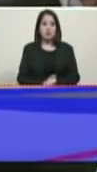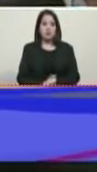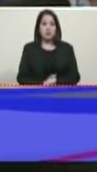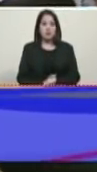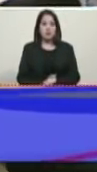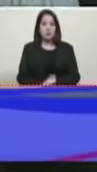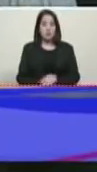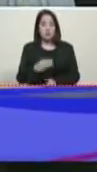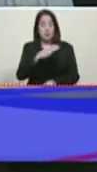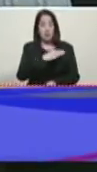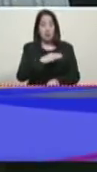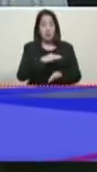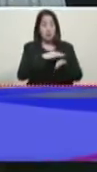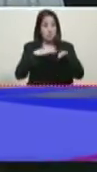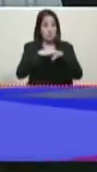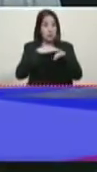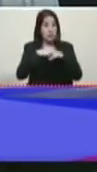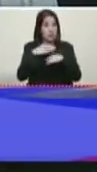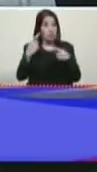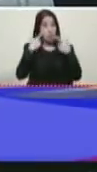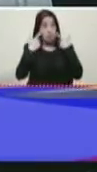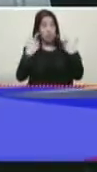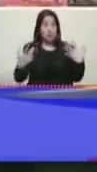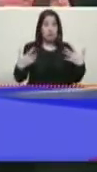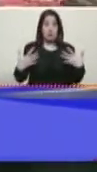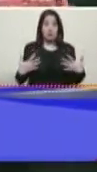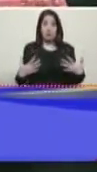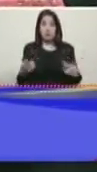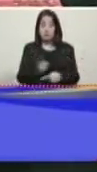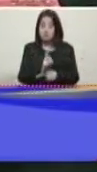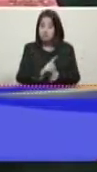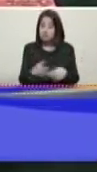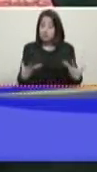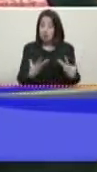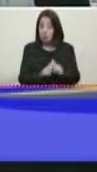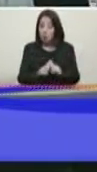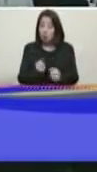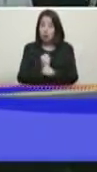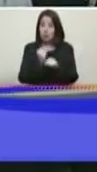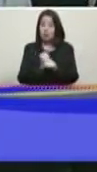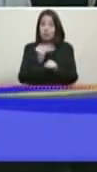ministro a ponerse la pilas ministra compañeros